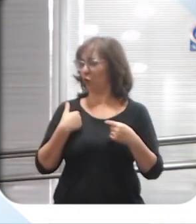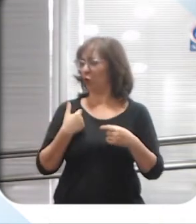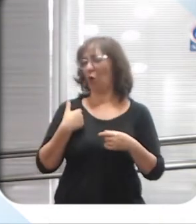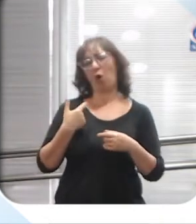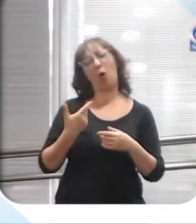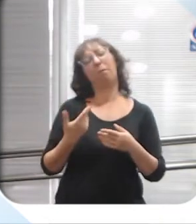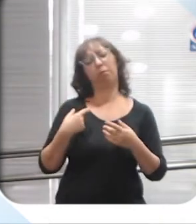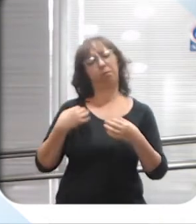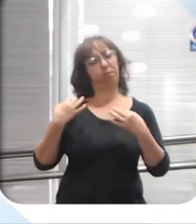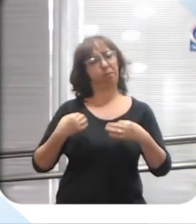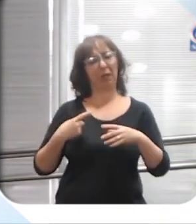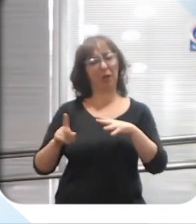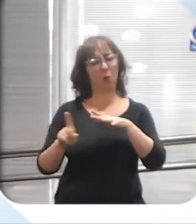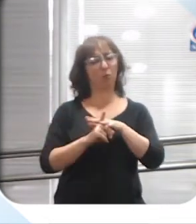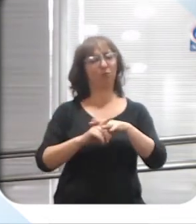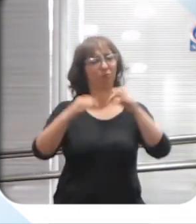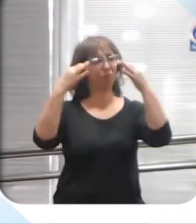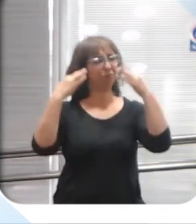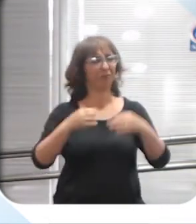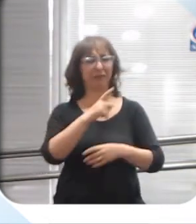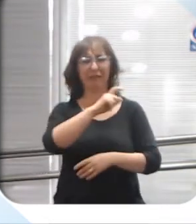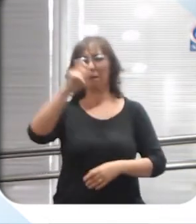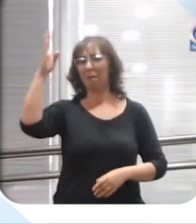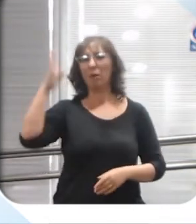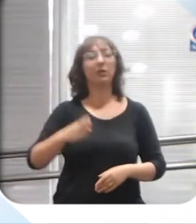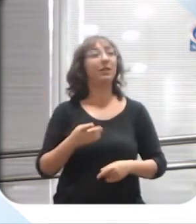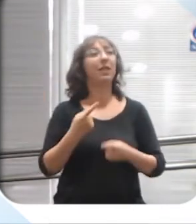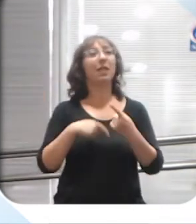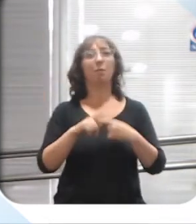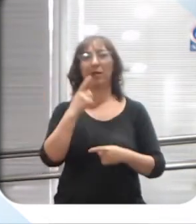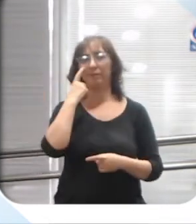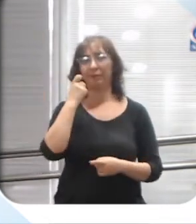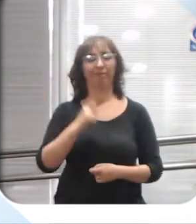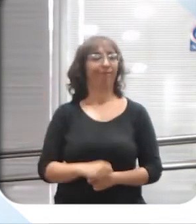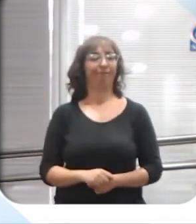súper inclusivo y muchas veces nos pasa que no.